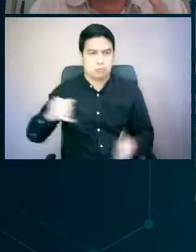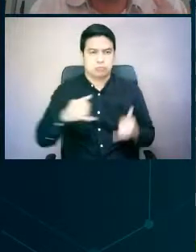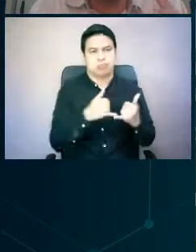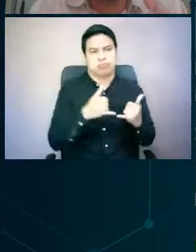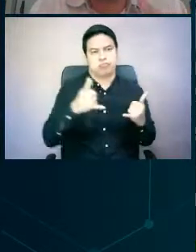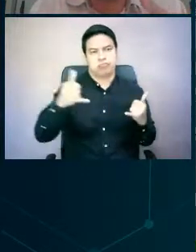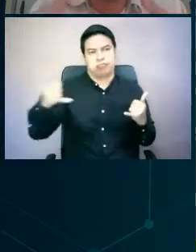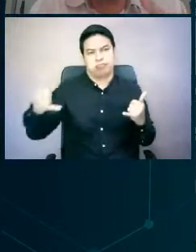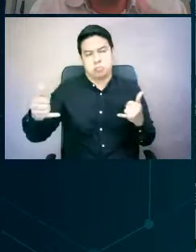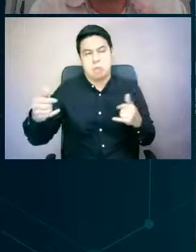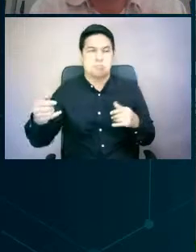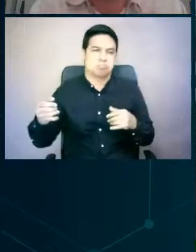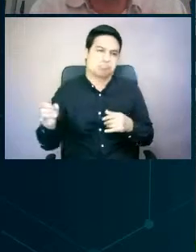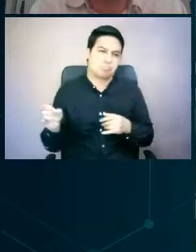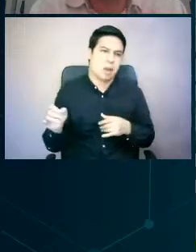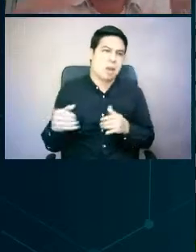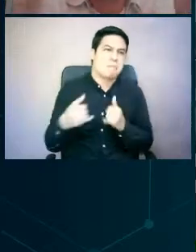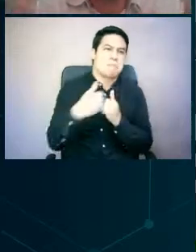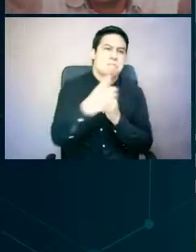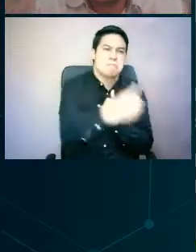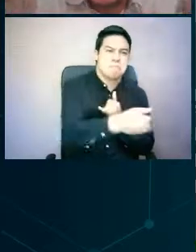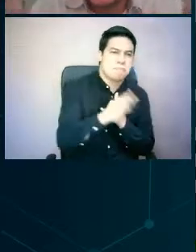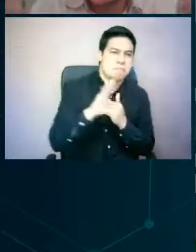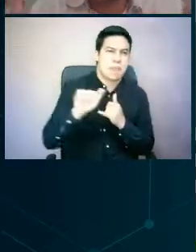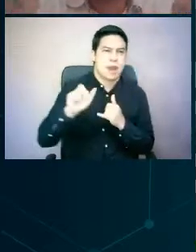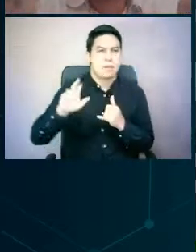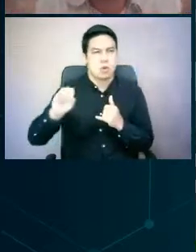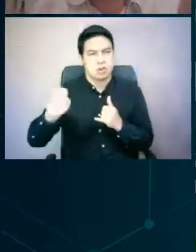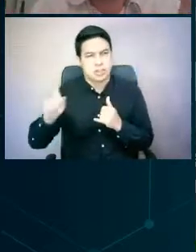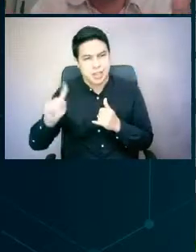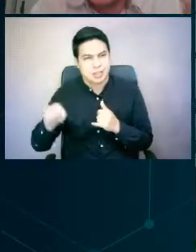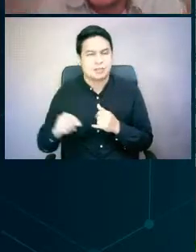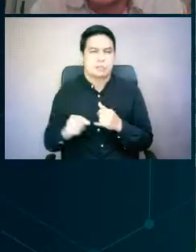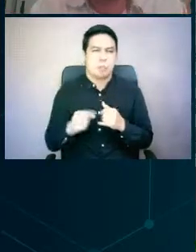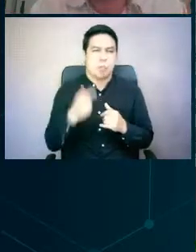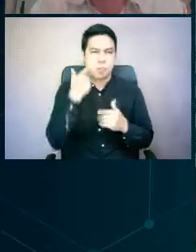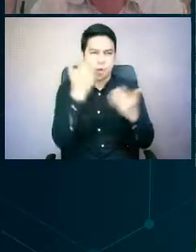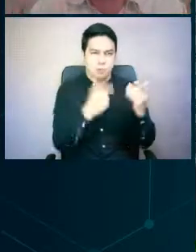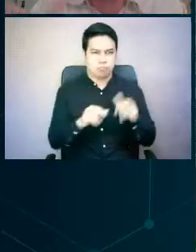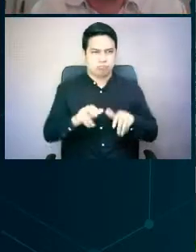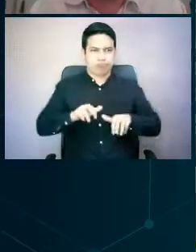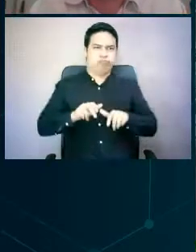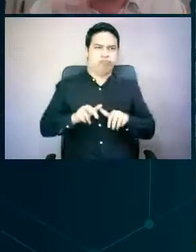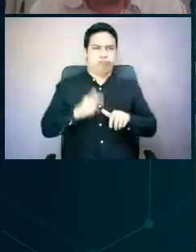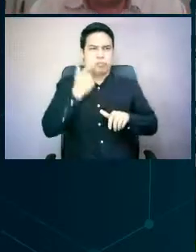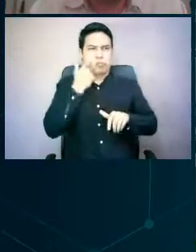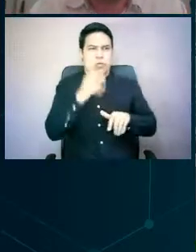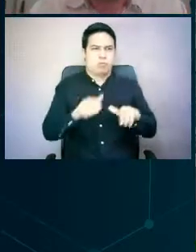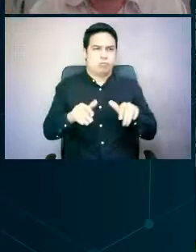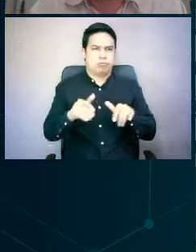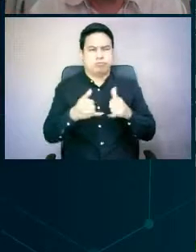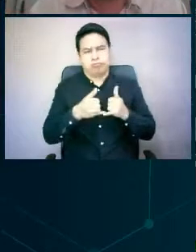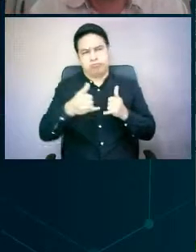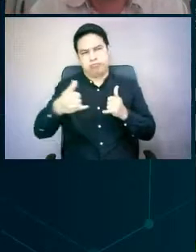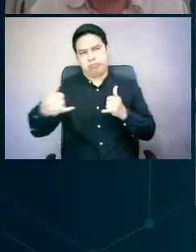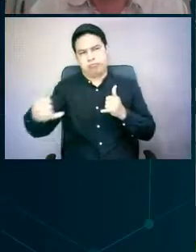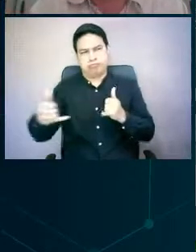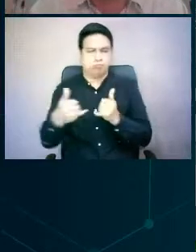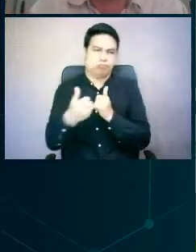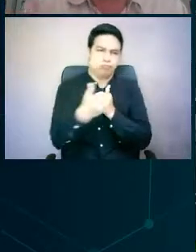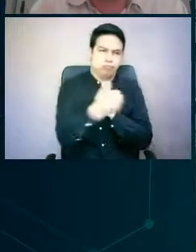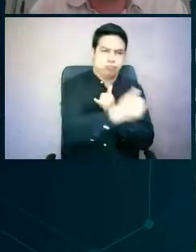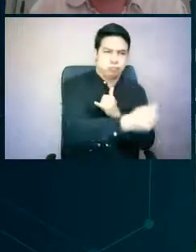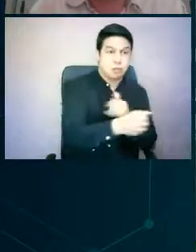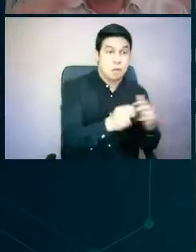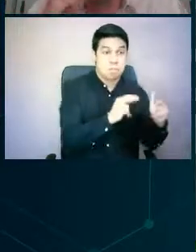Barbosa, Occidente, La Miel y El Salto. Y en las subestaciones extremas, modelamos el sistema de